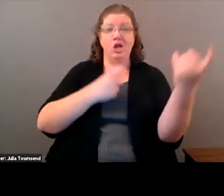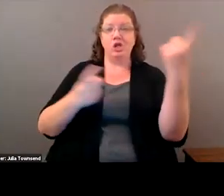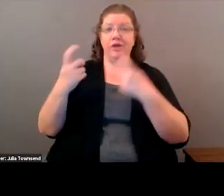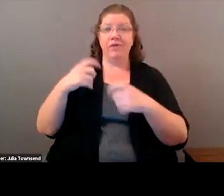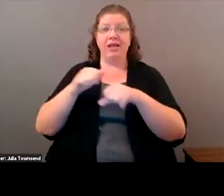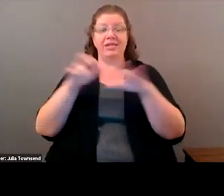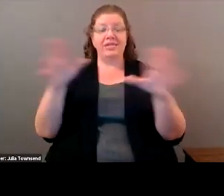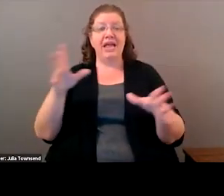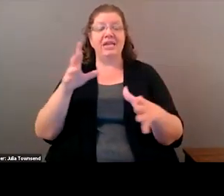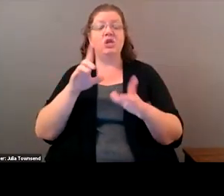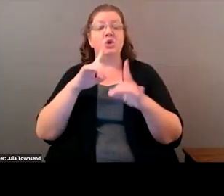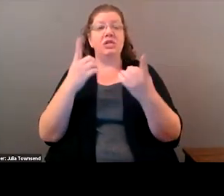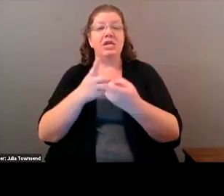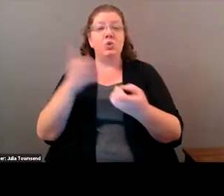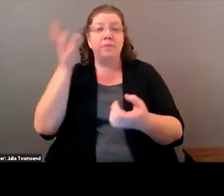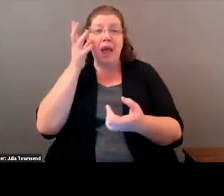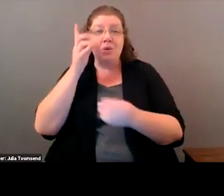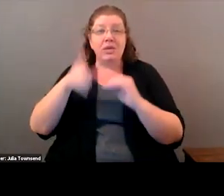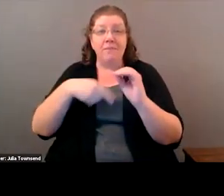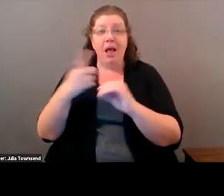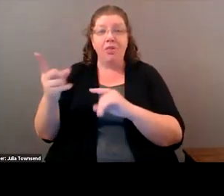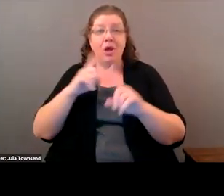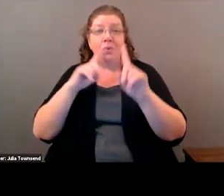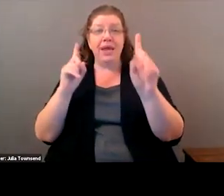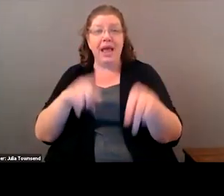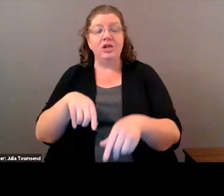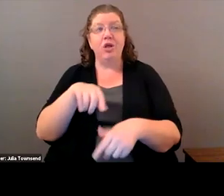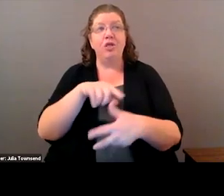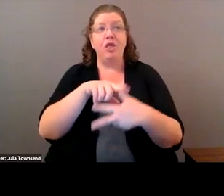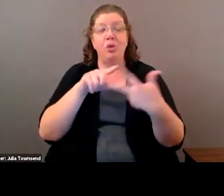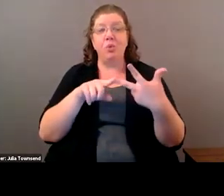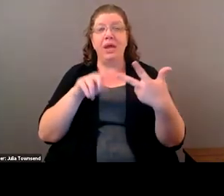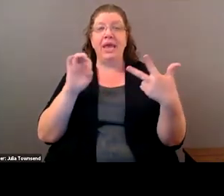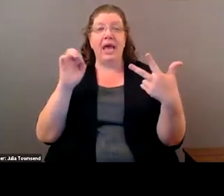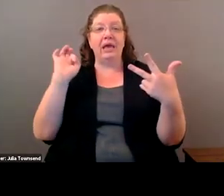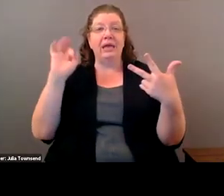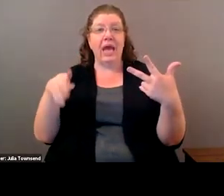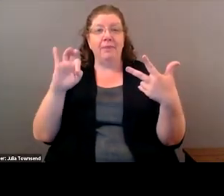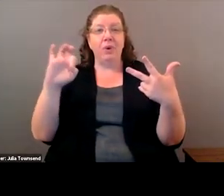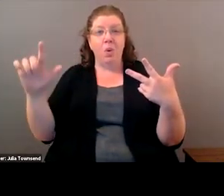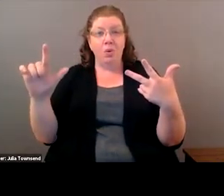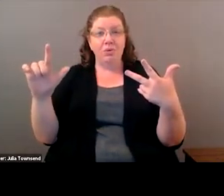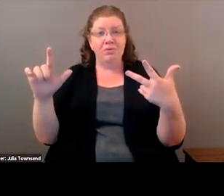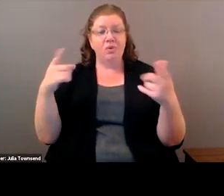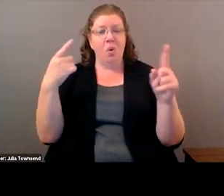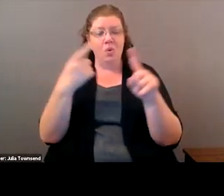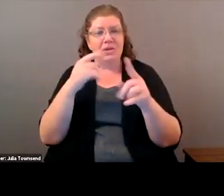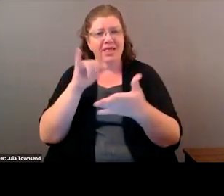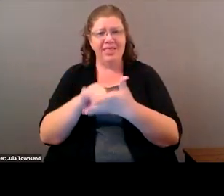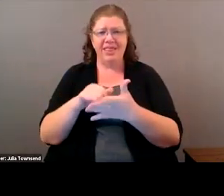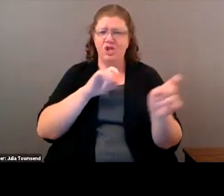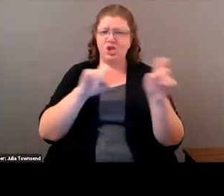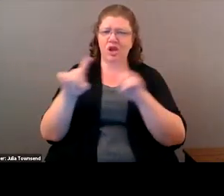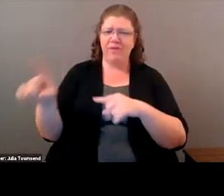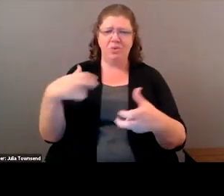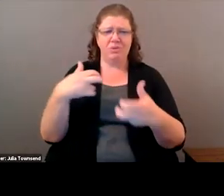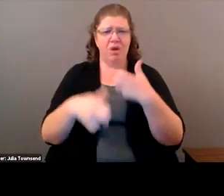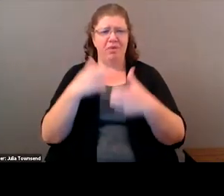es una encuesta que se le envío a los padres del distrito sobre las tres metas de letra esta cuesta fue un poco